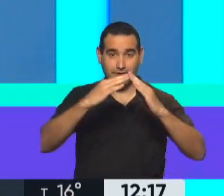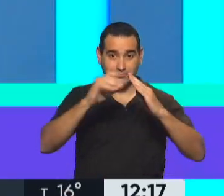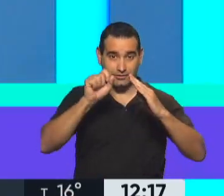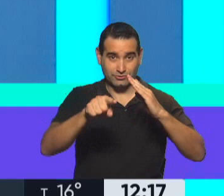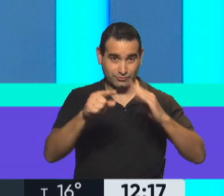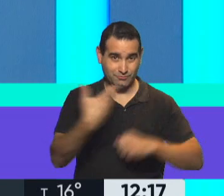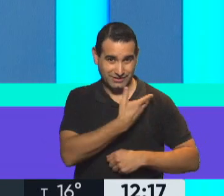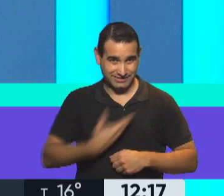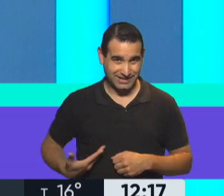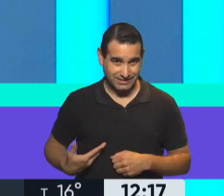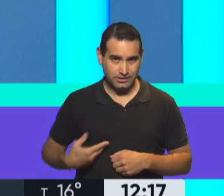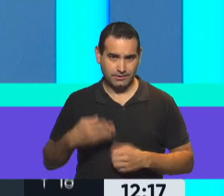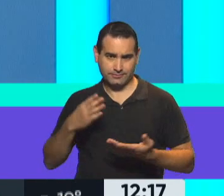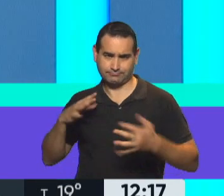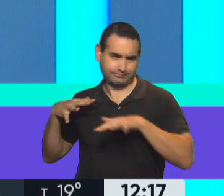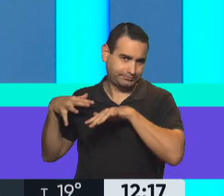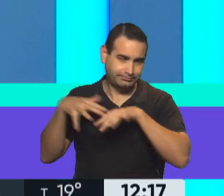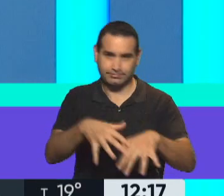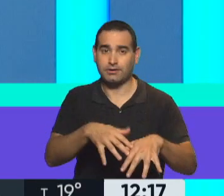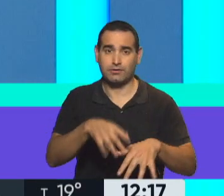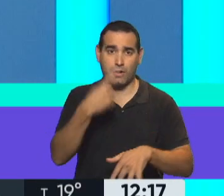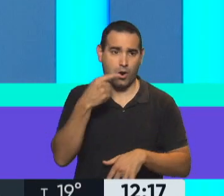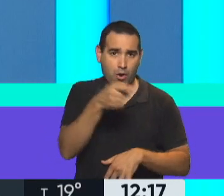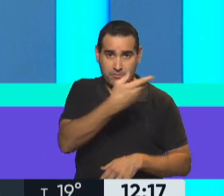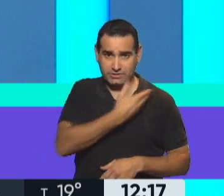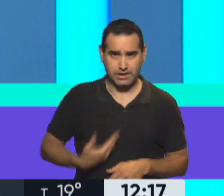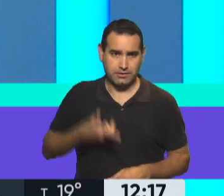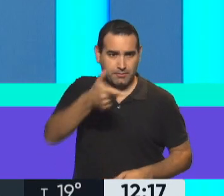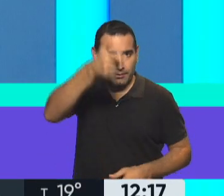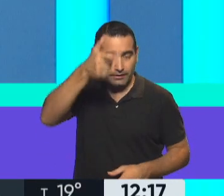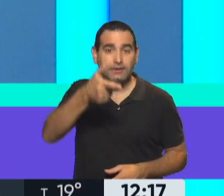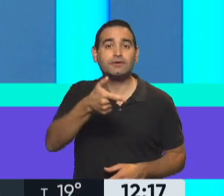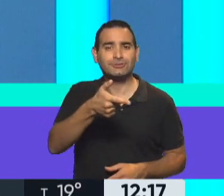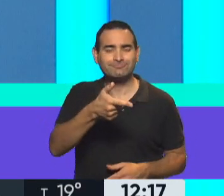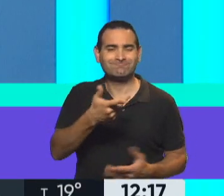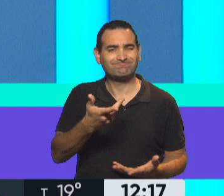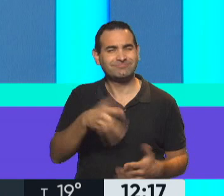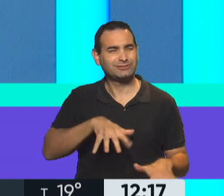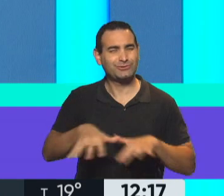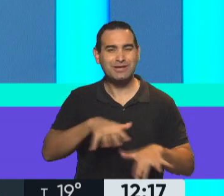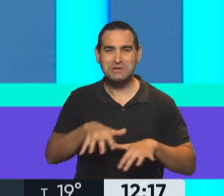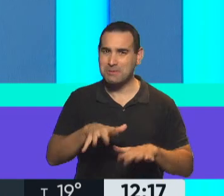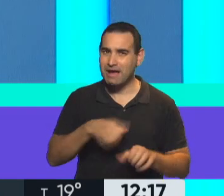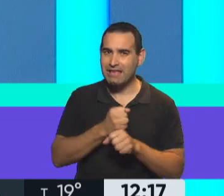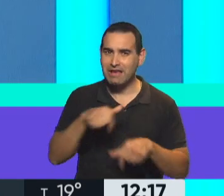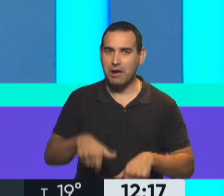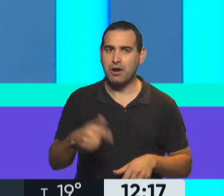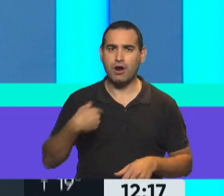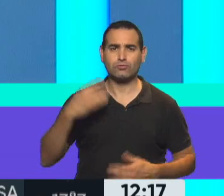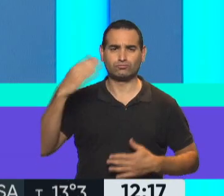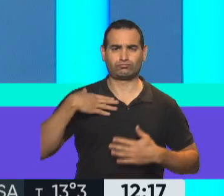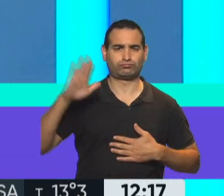del presidente no asesinará a él y una situación donde por ahora nadie me dice atribuye el asesinato